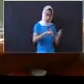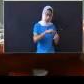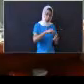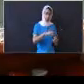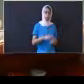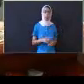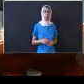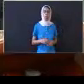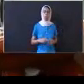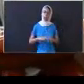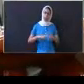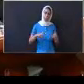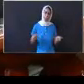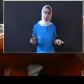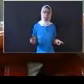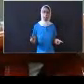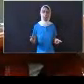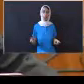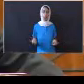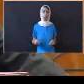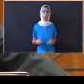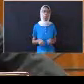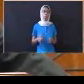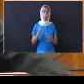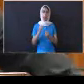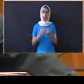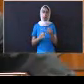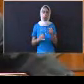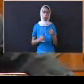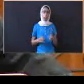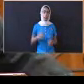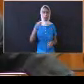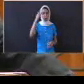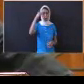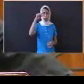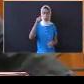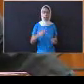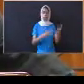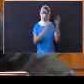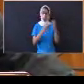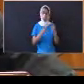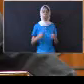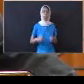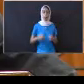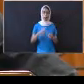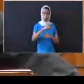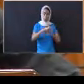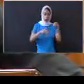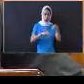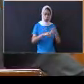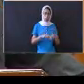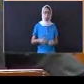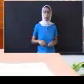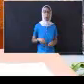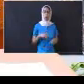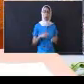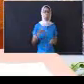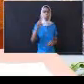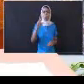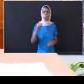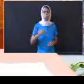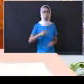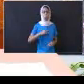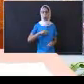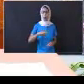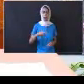terminar este culto, al terminar los días que vienen, seamos transformados, seamos cambiados, ya no seamos iguales y